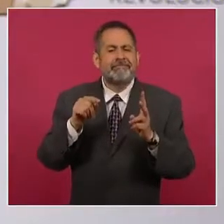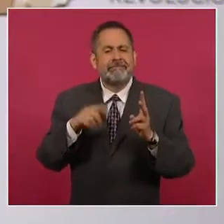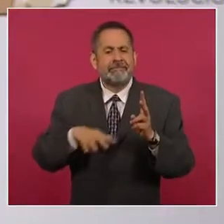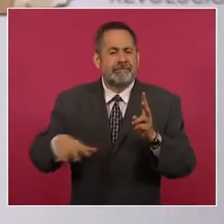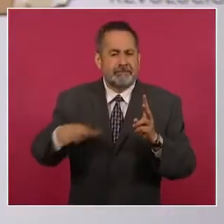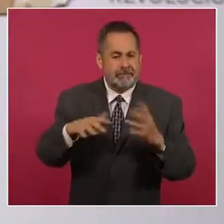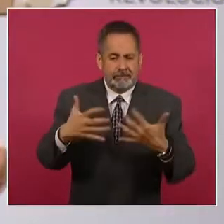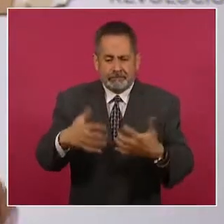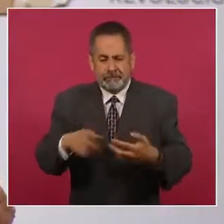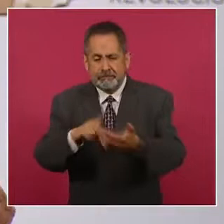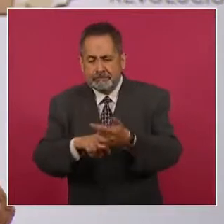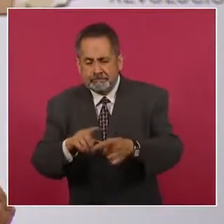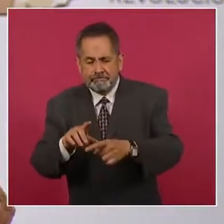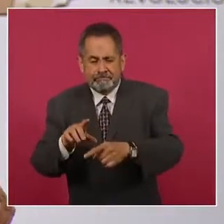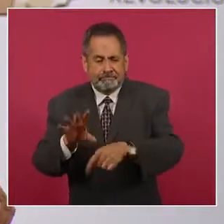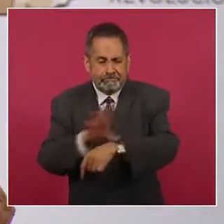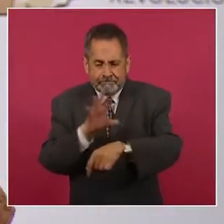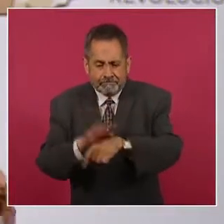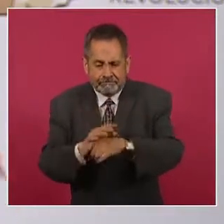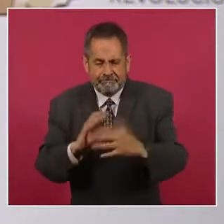la industria eléctrica nacional